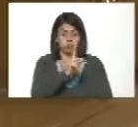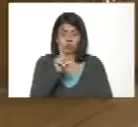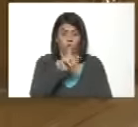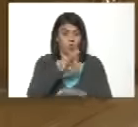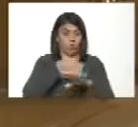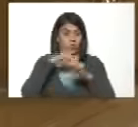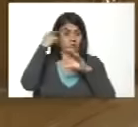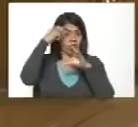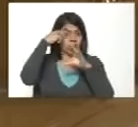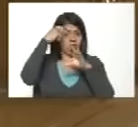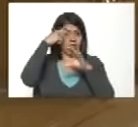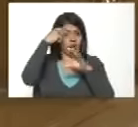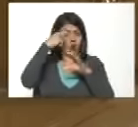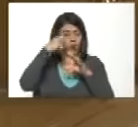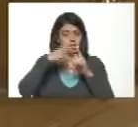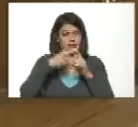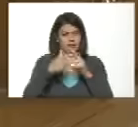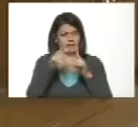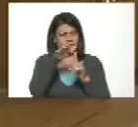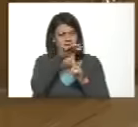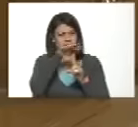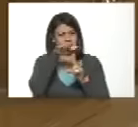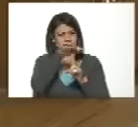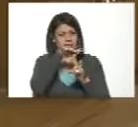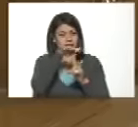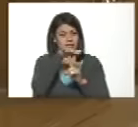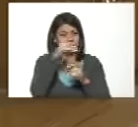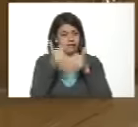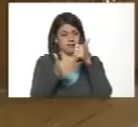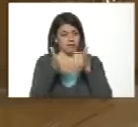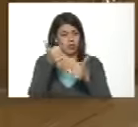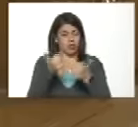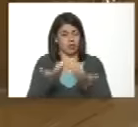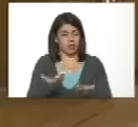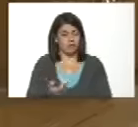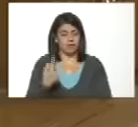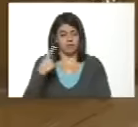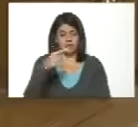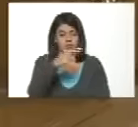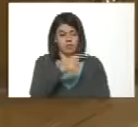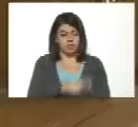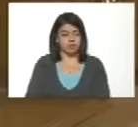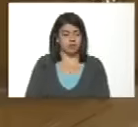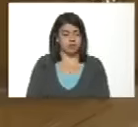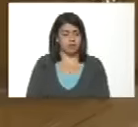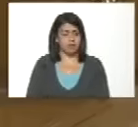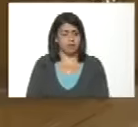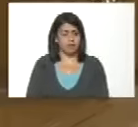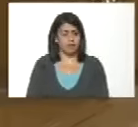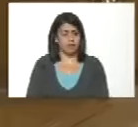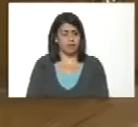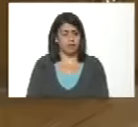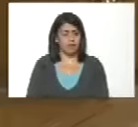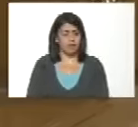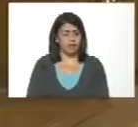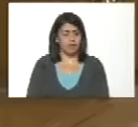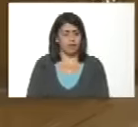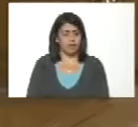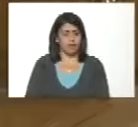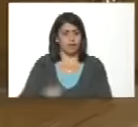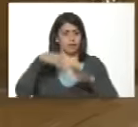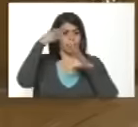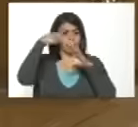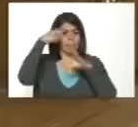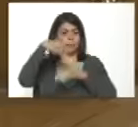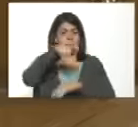estaban manipulados. ¿Cuál manipulación, en verdad? Había. Si eso fue grabado por la